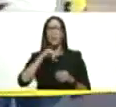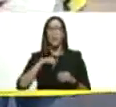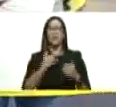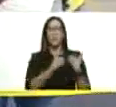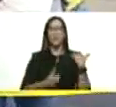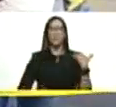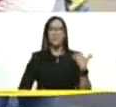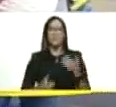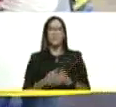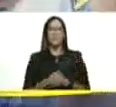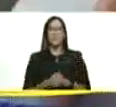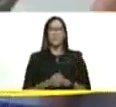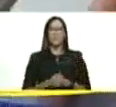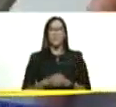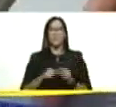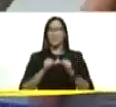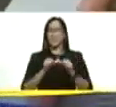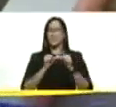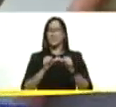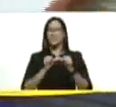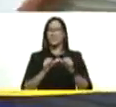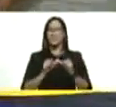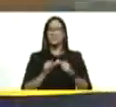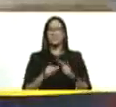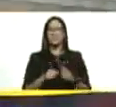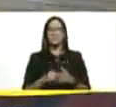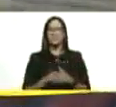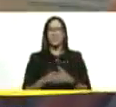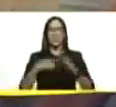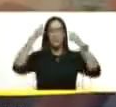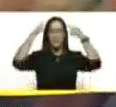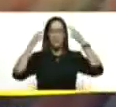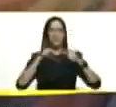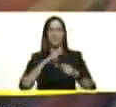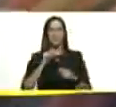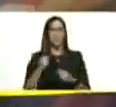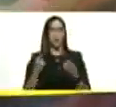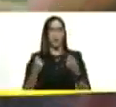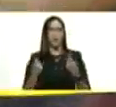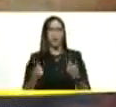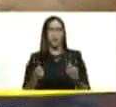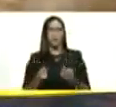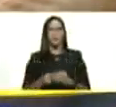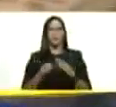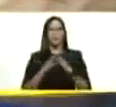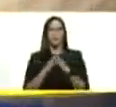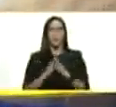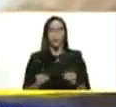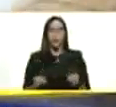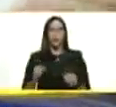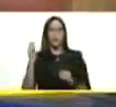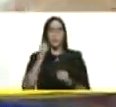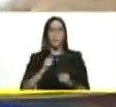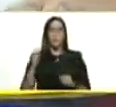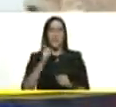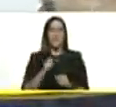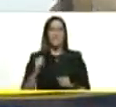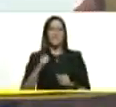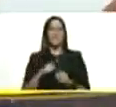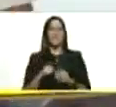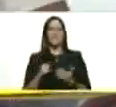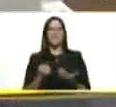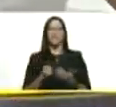presidente eterno, Hugo Rafael Chávez Frías, no nos ha faltado. Todos los meses nos